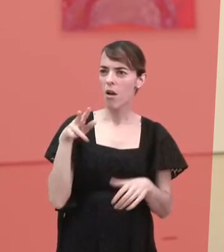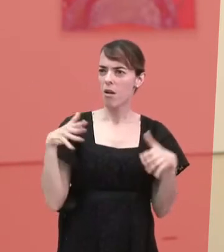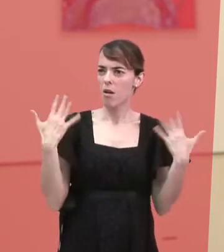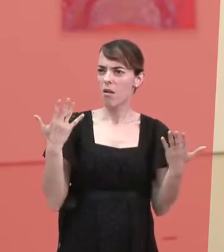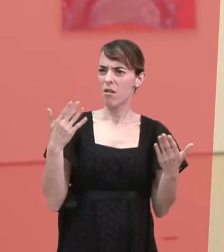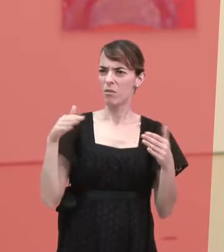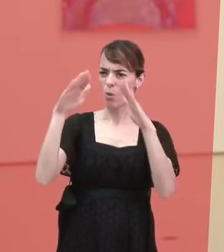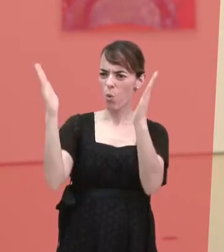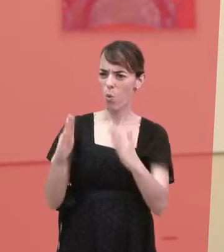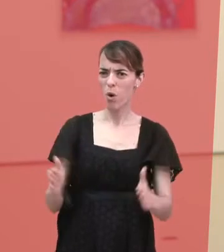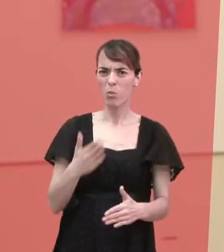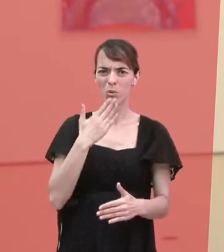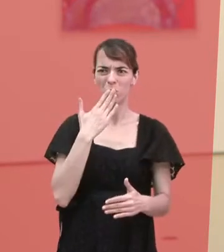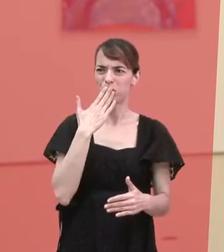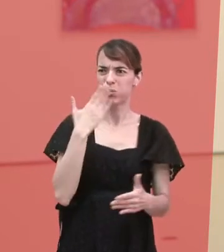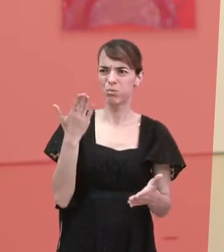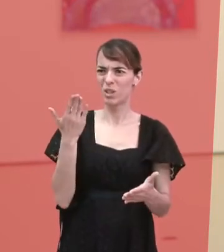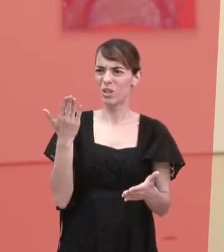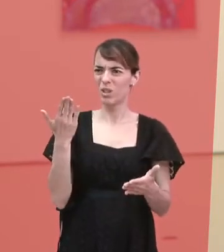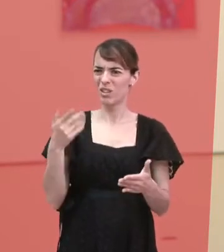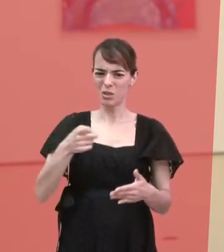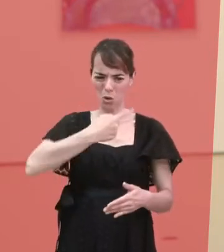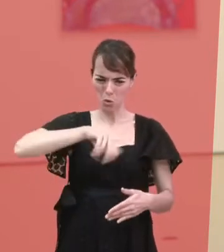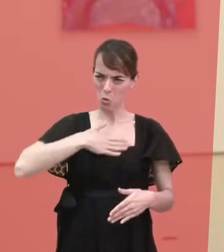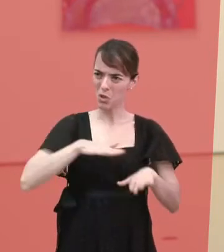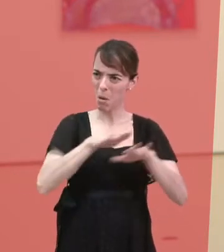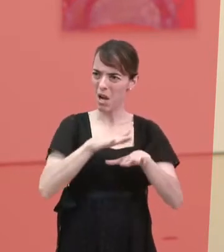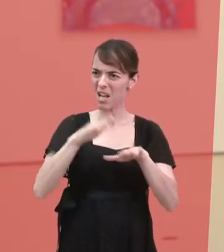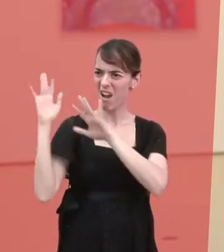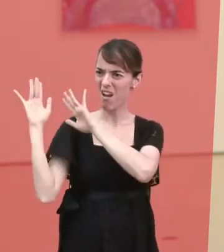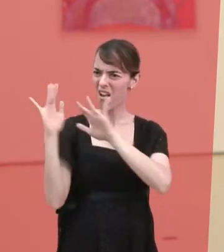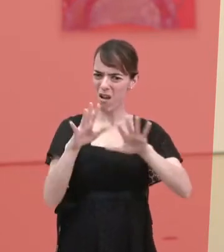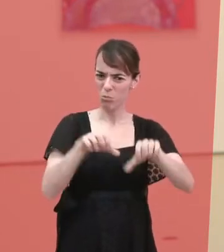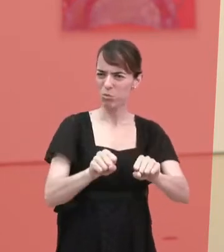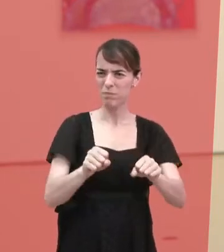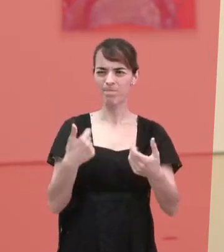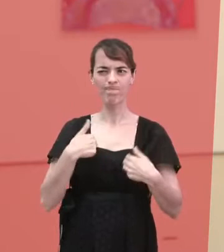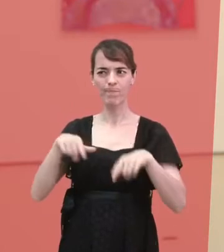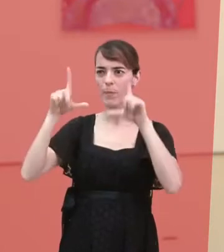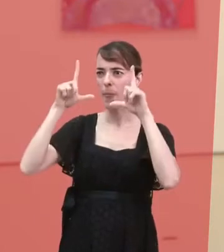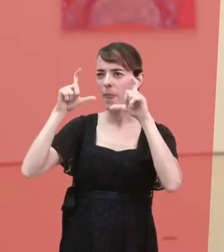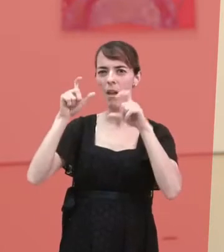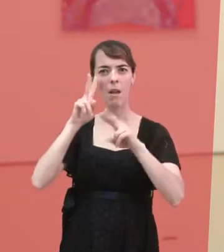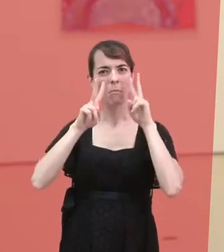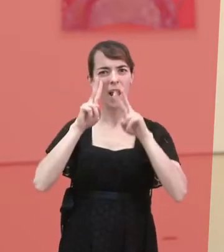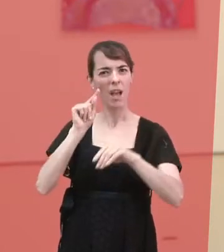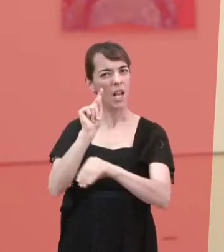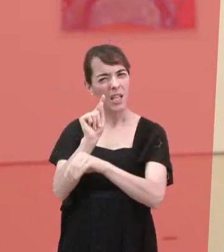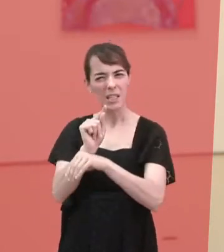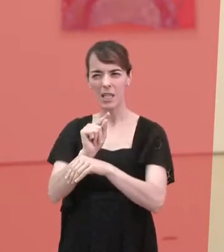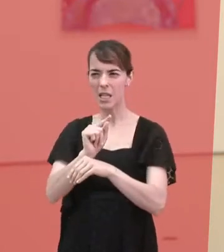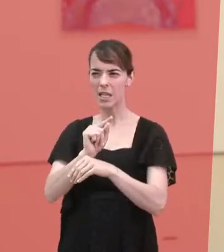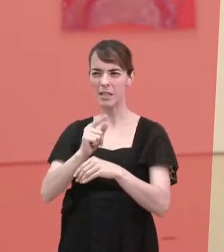que aquellos cuerpos groseros y tales invadieran nuestras playas y con una mirada crítica, mordaz, irónica,